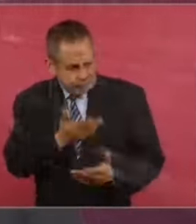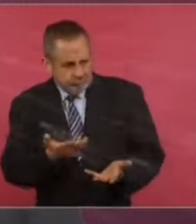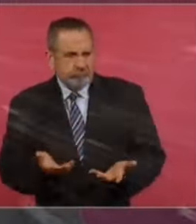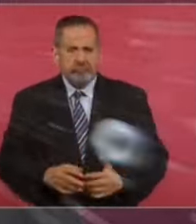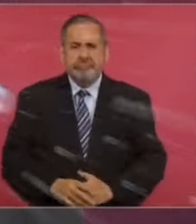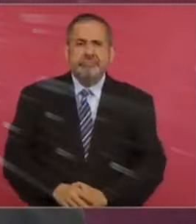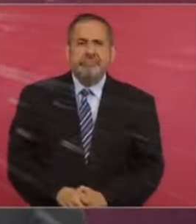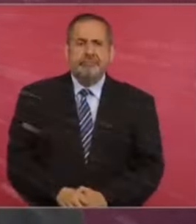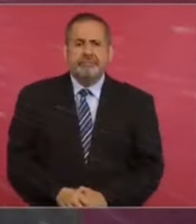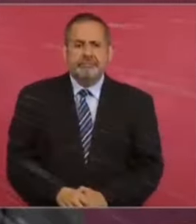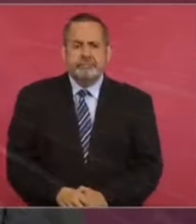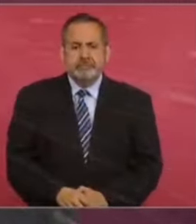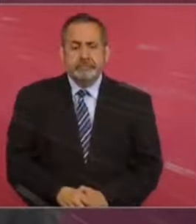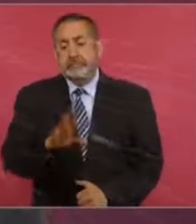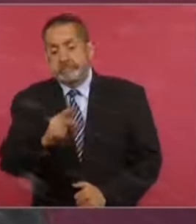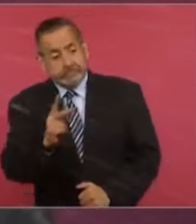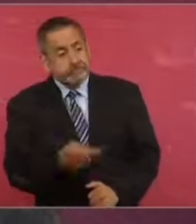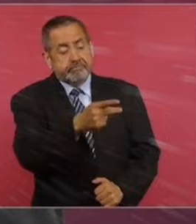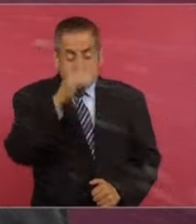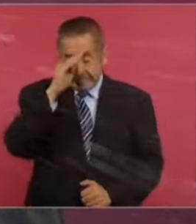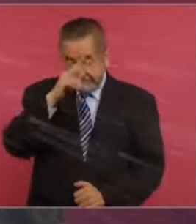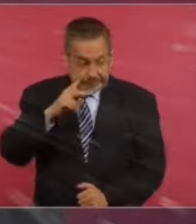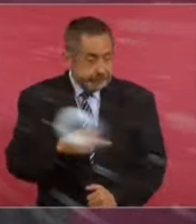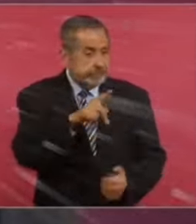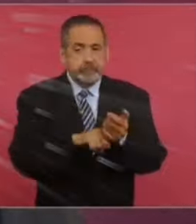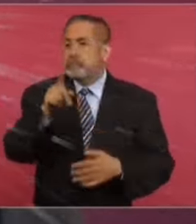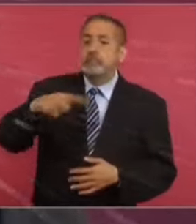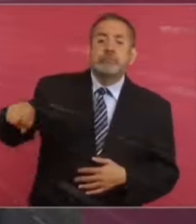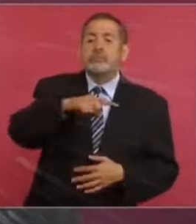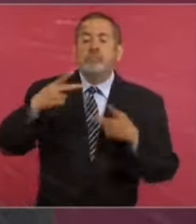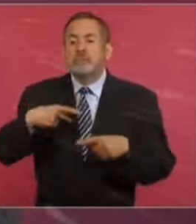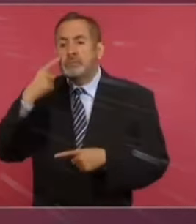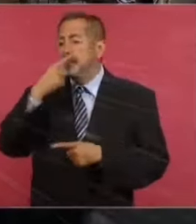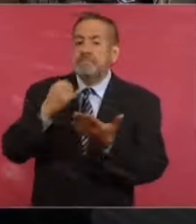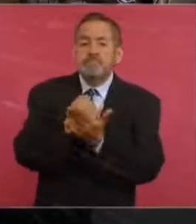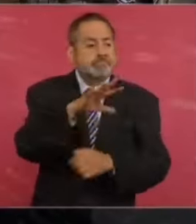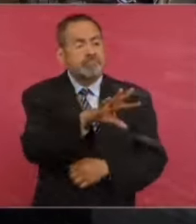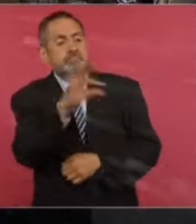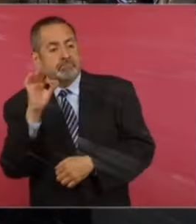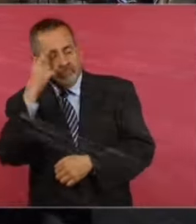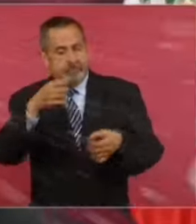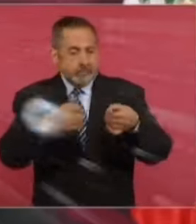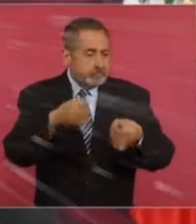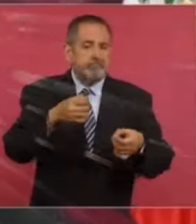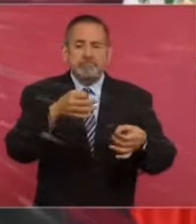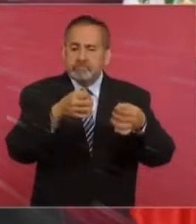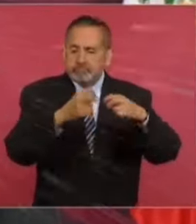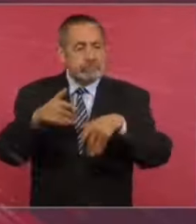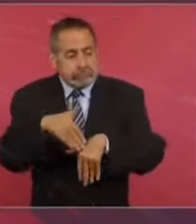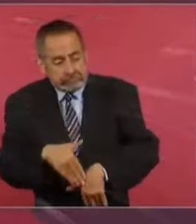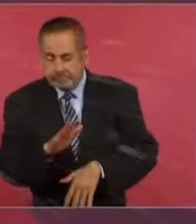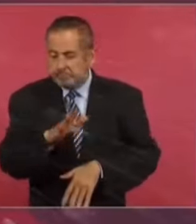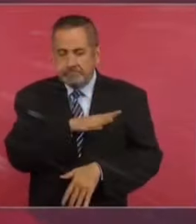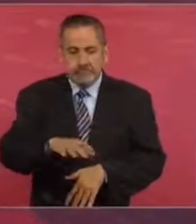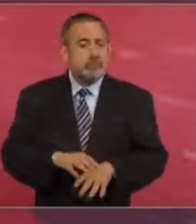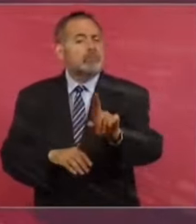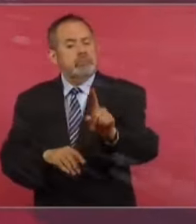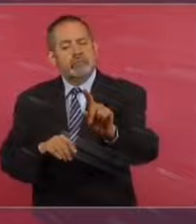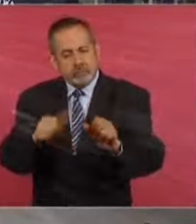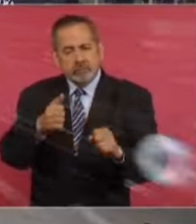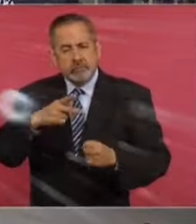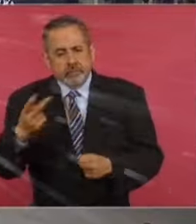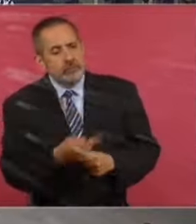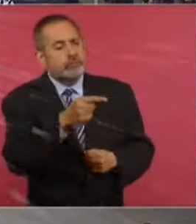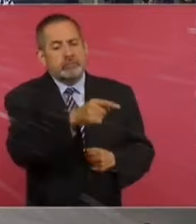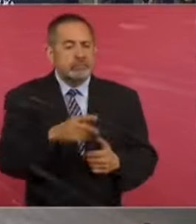informar y preguntarles que si qué les parece que el pueblo elija a los jueces, a los magistrados, a los ministros. Ah, también saben qué,